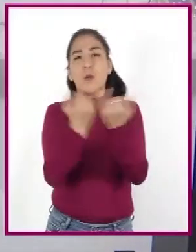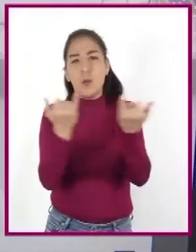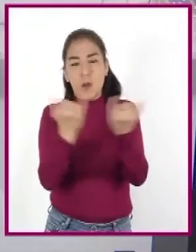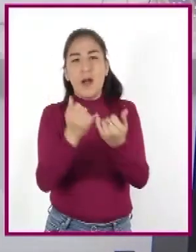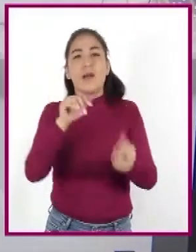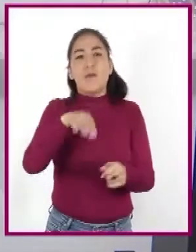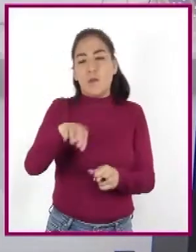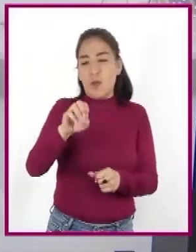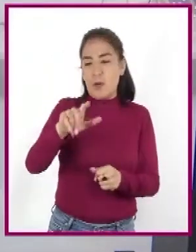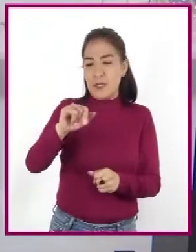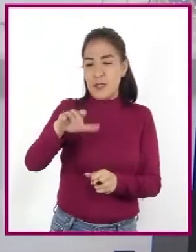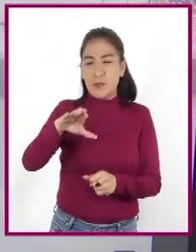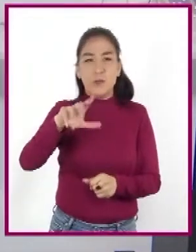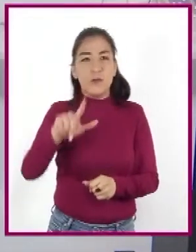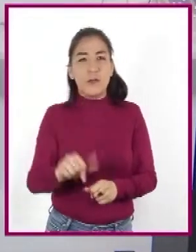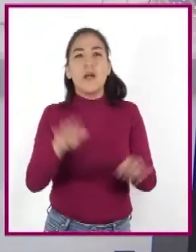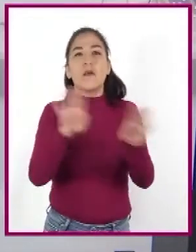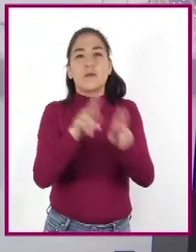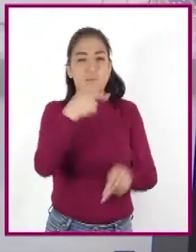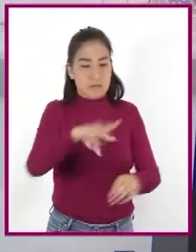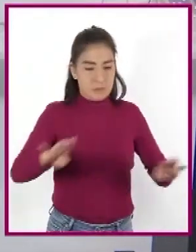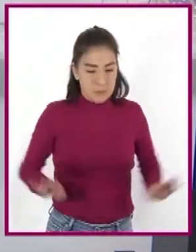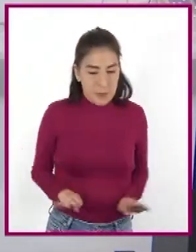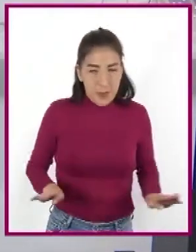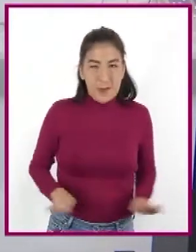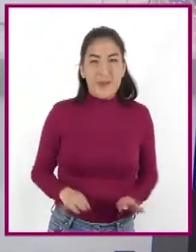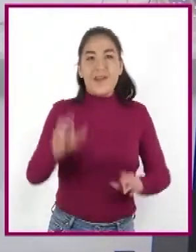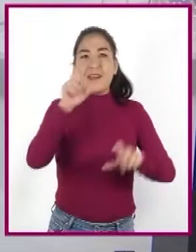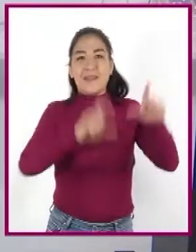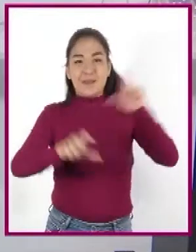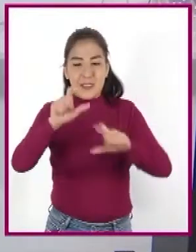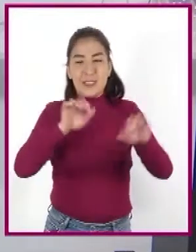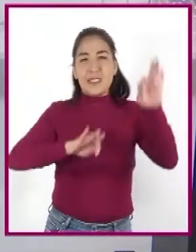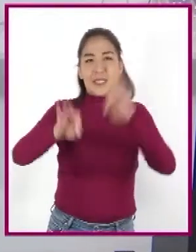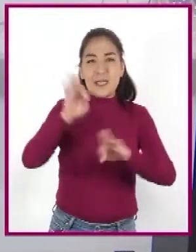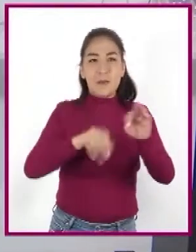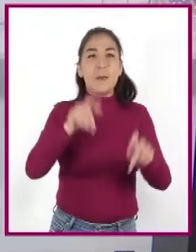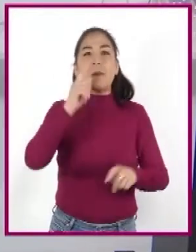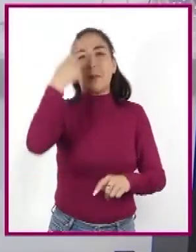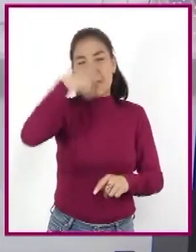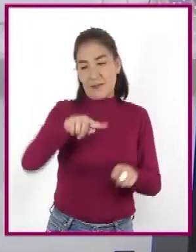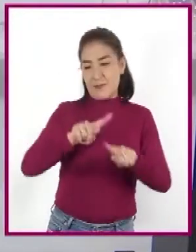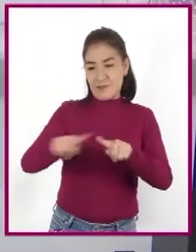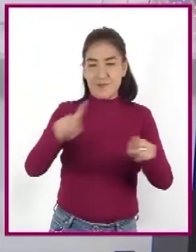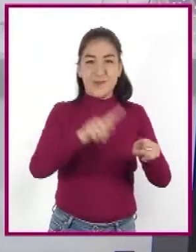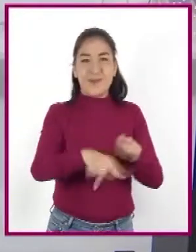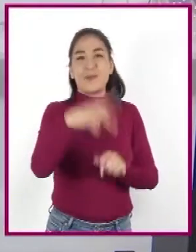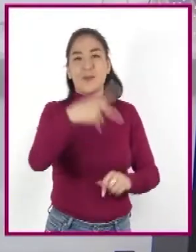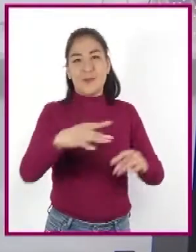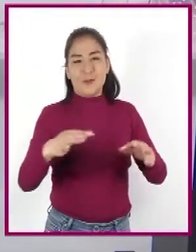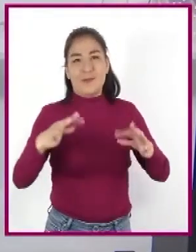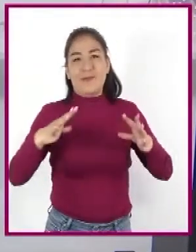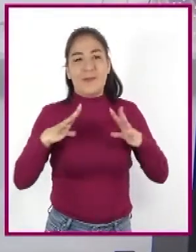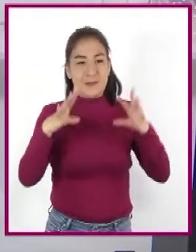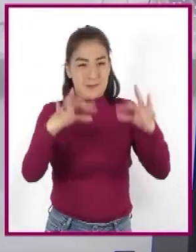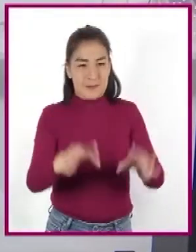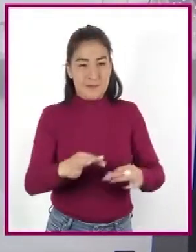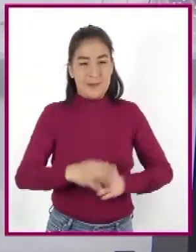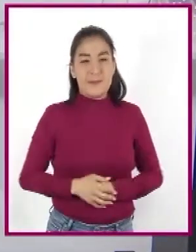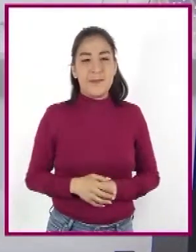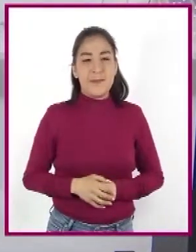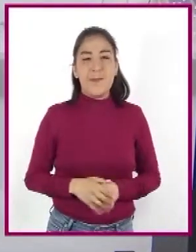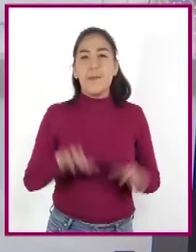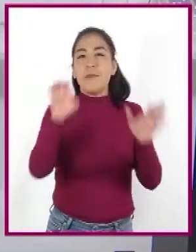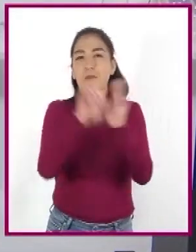con propiedades físicas y químicas diferentes a las sustancias que las originaron. Por ejemplo, quemar